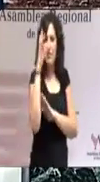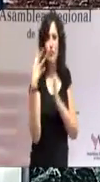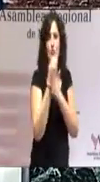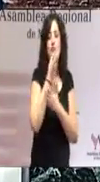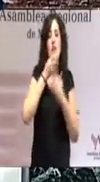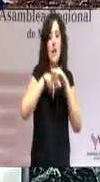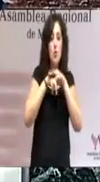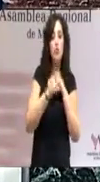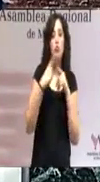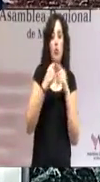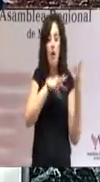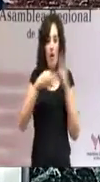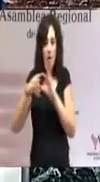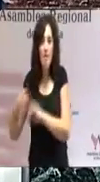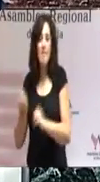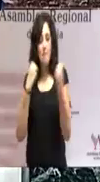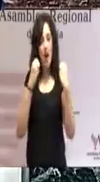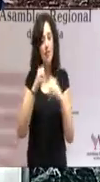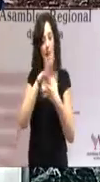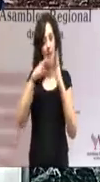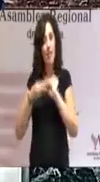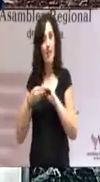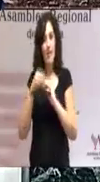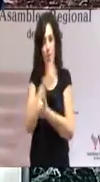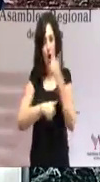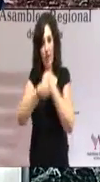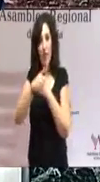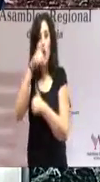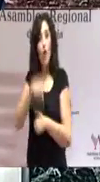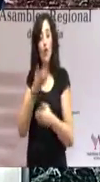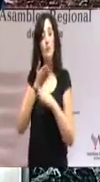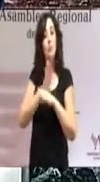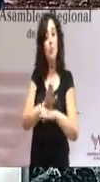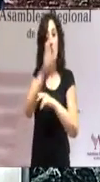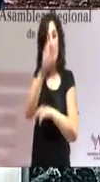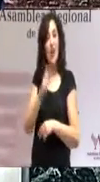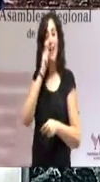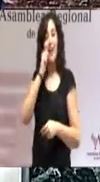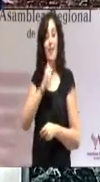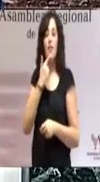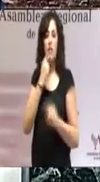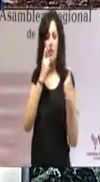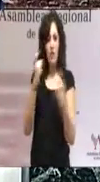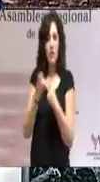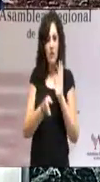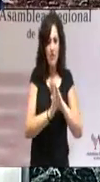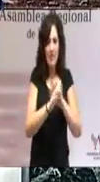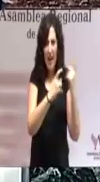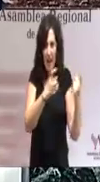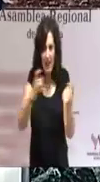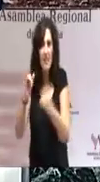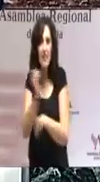recursos y priorizando. Hoy lo reconocí en una entrevista al responsable de Cáritas. Sigue habiendo necesidades, pero hay menos